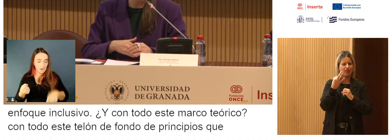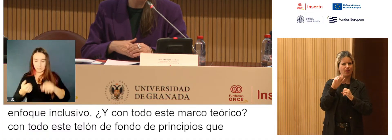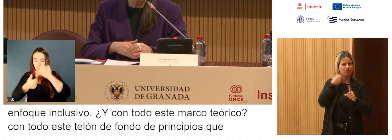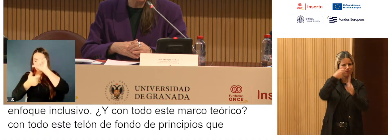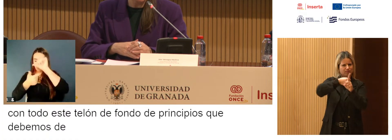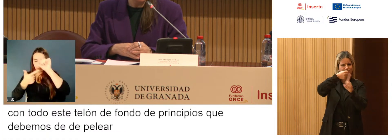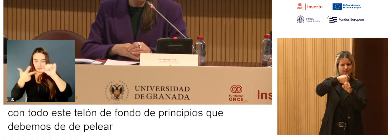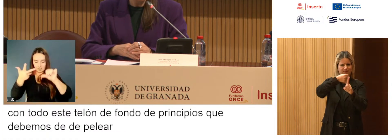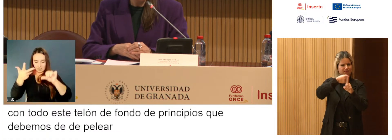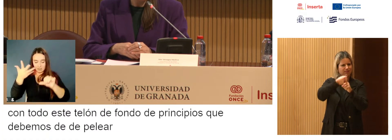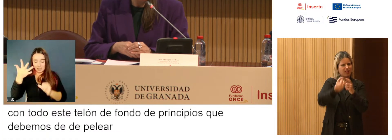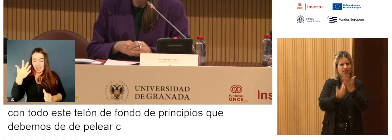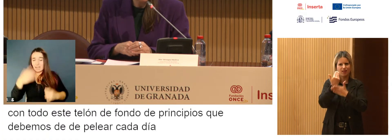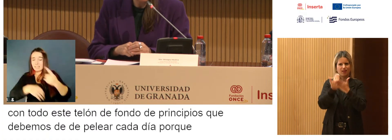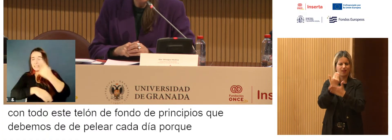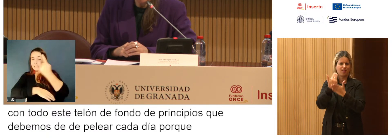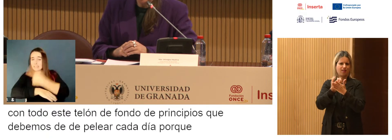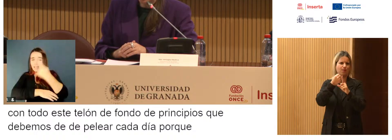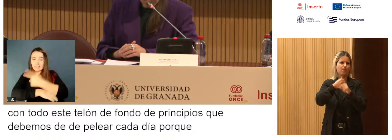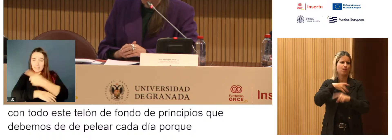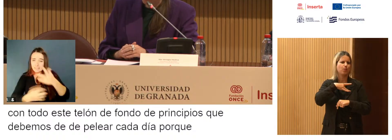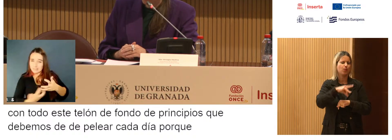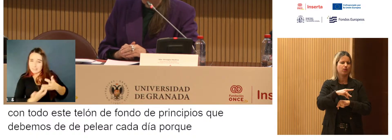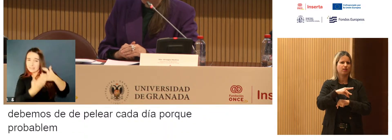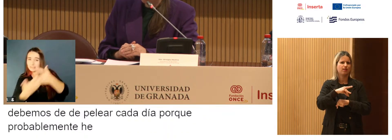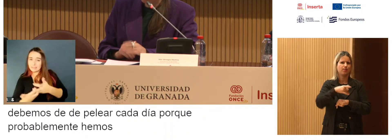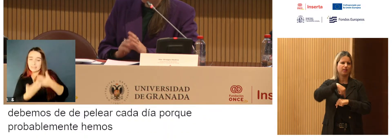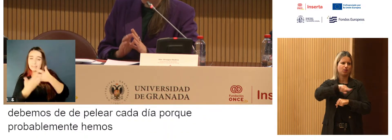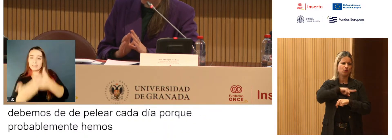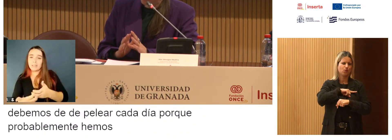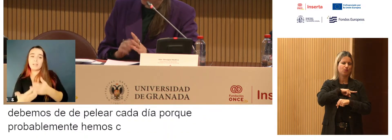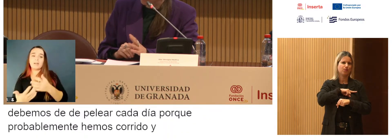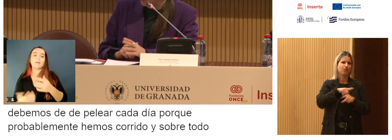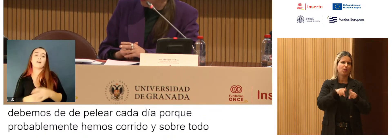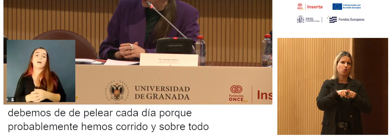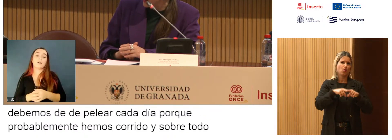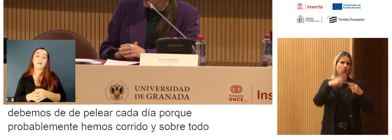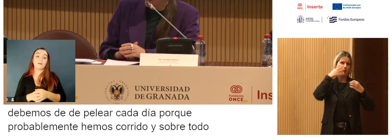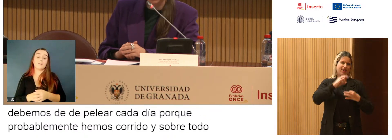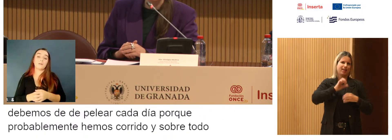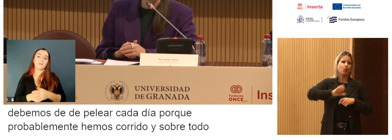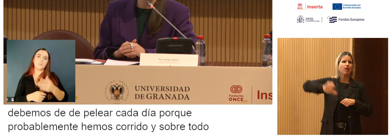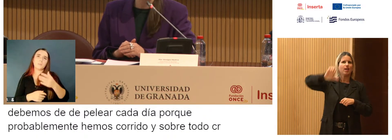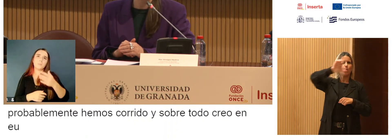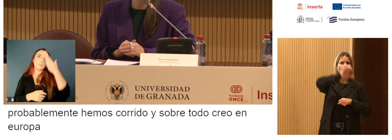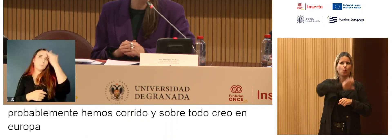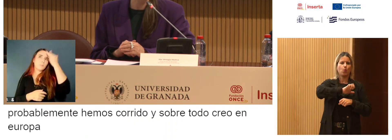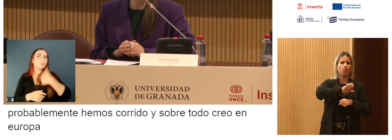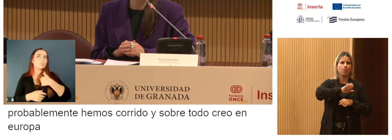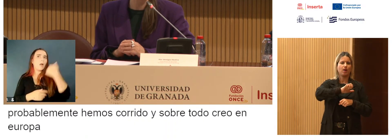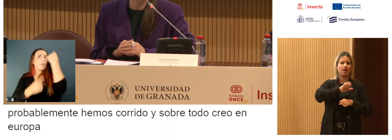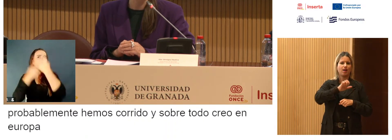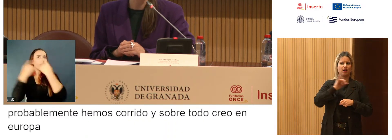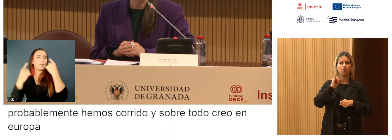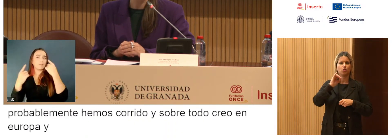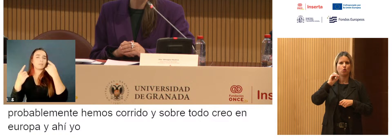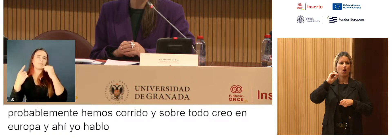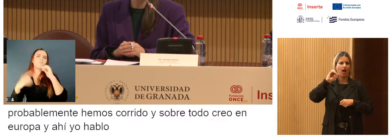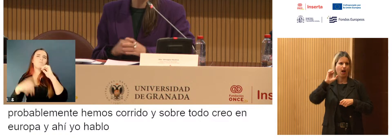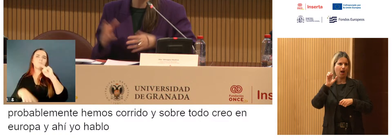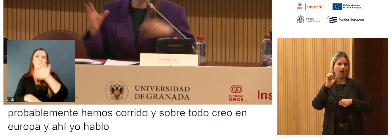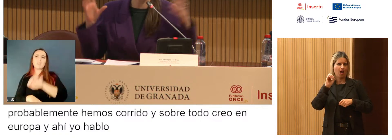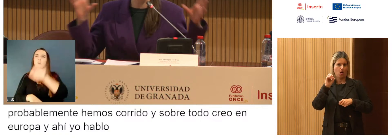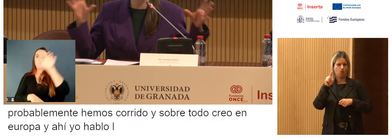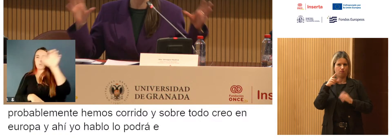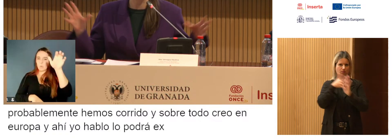cada día, porque probablemente hemos corrido, y sobre todo creo en Europa, y ahí Joao lo podrá